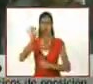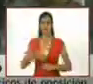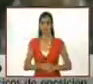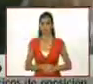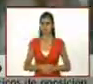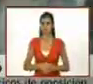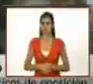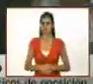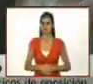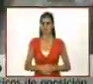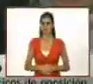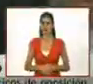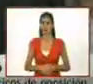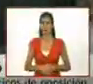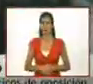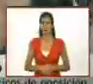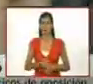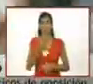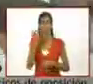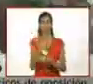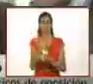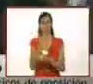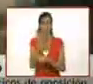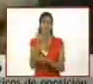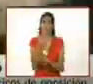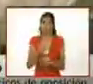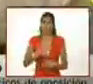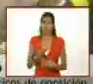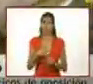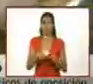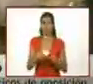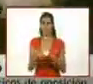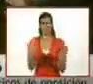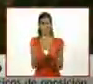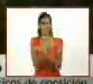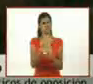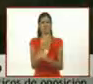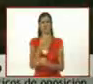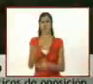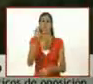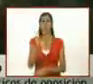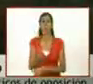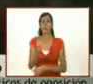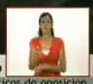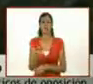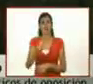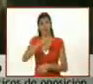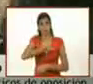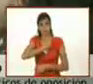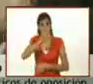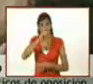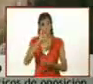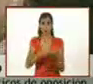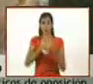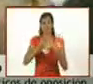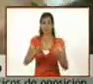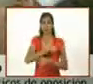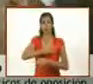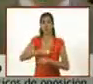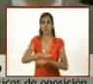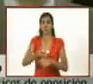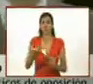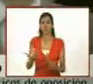en el gobierno de España. Pero que no se puede insultar. Estas palabras contradicen las actuaciones de un juez español que en el año 2007 ordenó